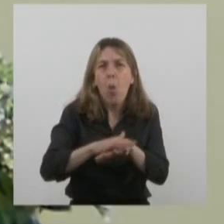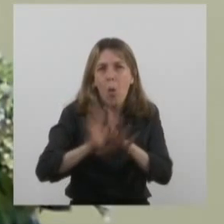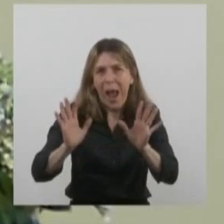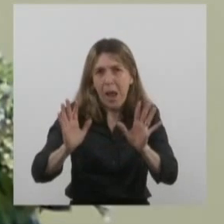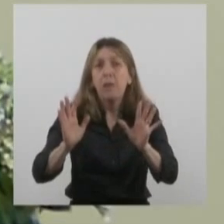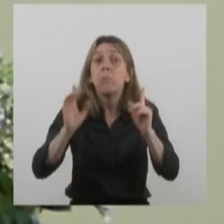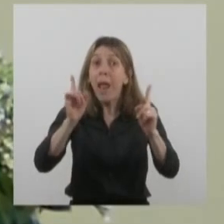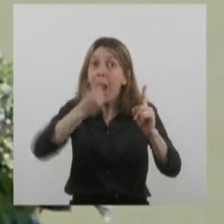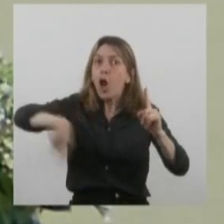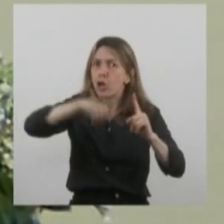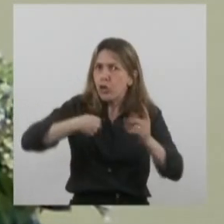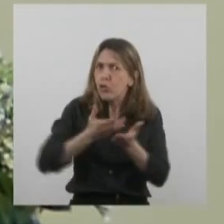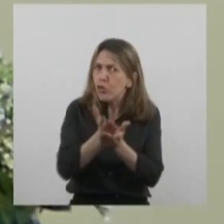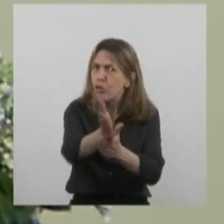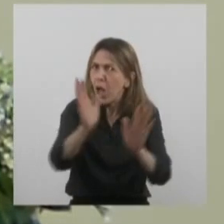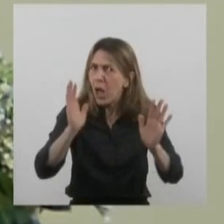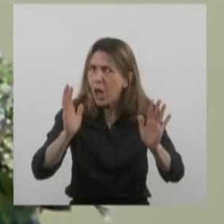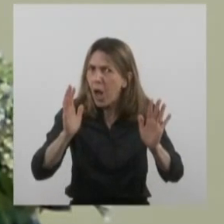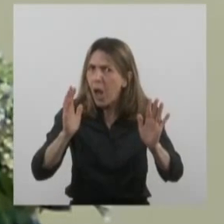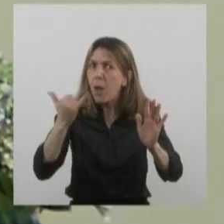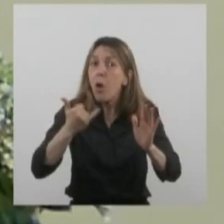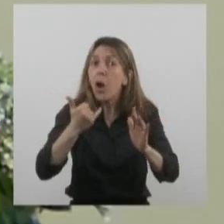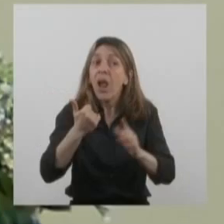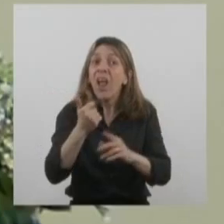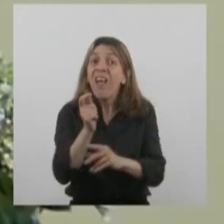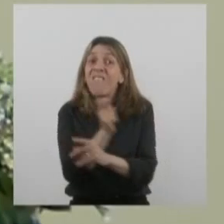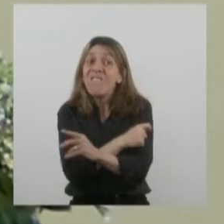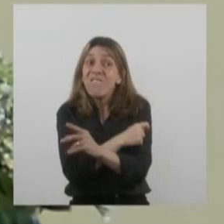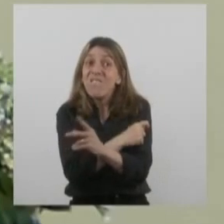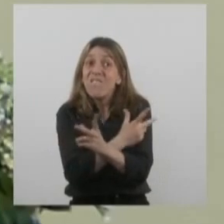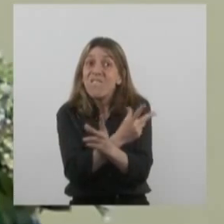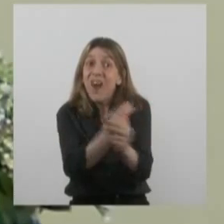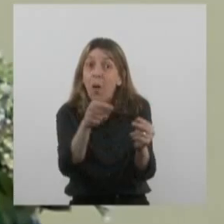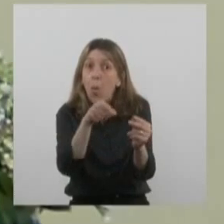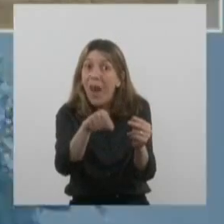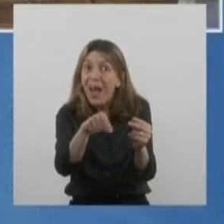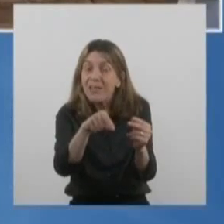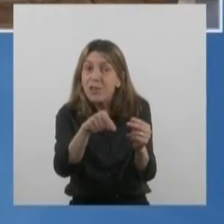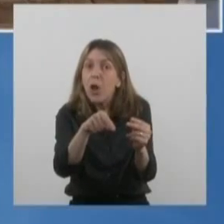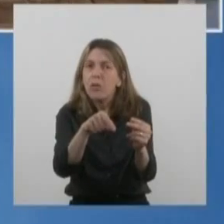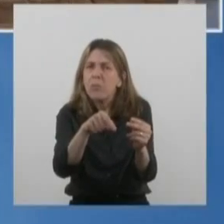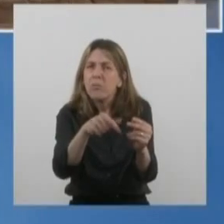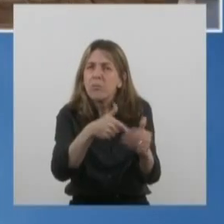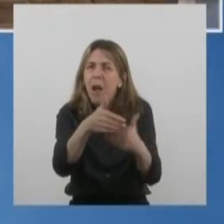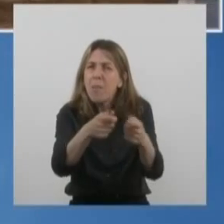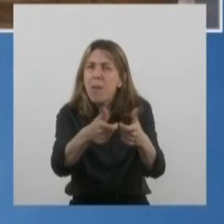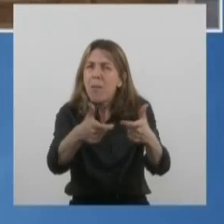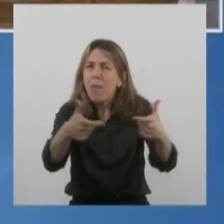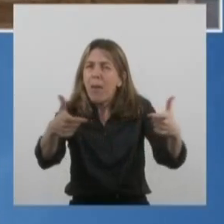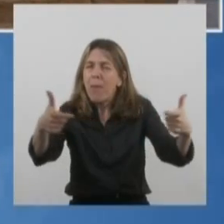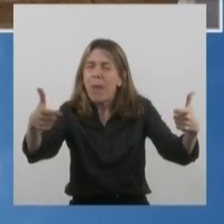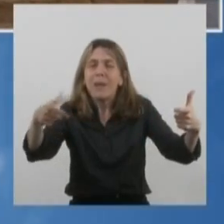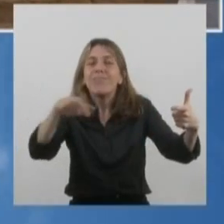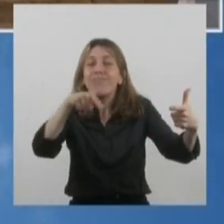Pero nosotros seguimos, porque sabemos que detrás de la vacunación está esa puerta de salida de la que hablaba recién Santiago.